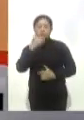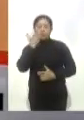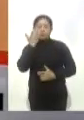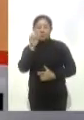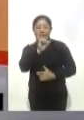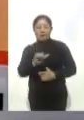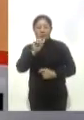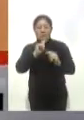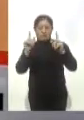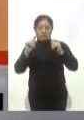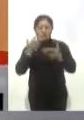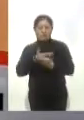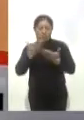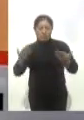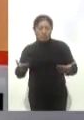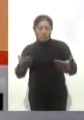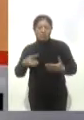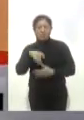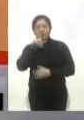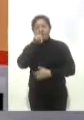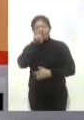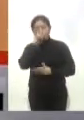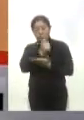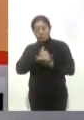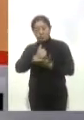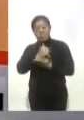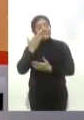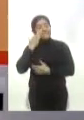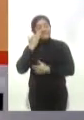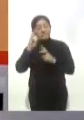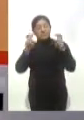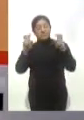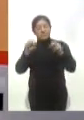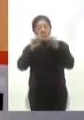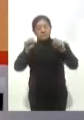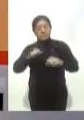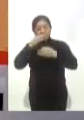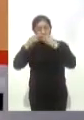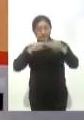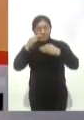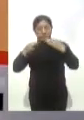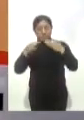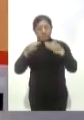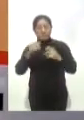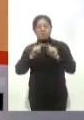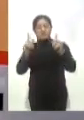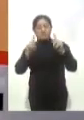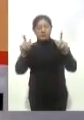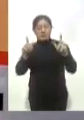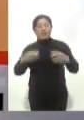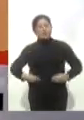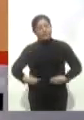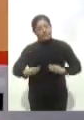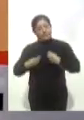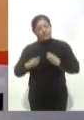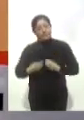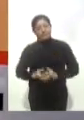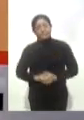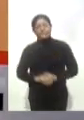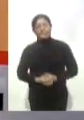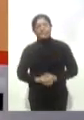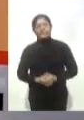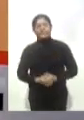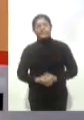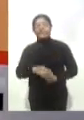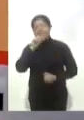Arroba Tlaxcala ahora en Twitter y en Facebook puede seguir nuestra transmisión en vivo en Sistema de Noticias Tlaxcala,